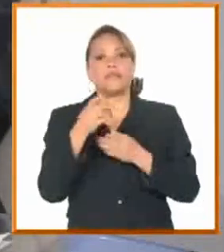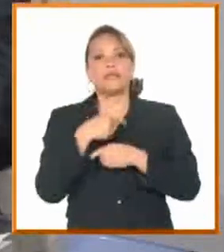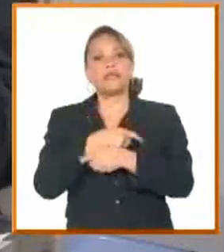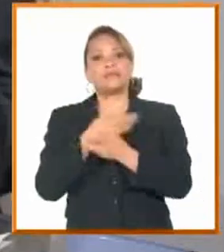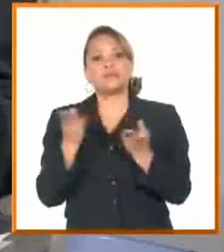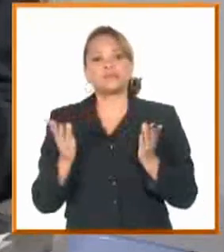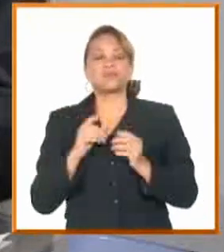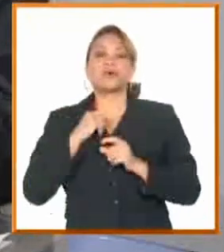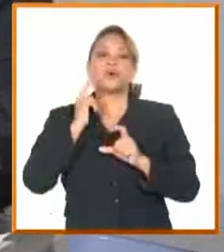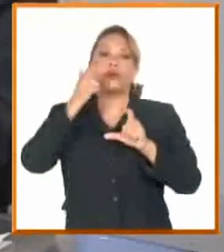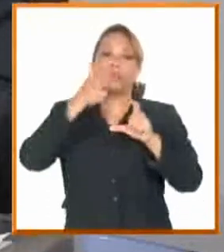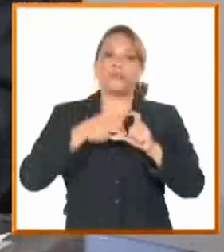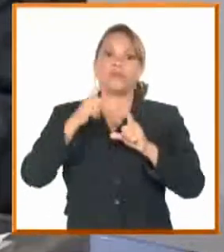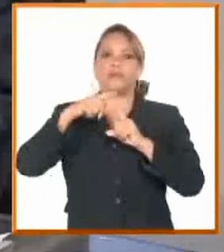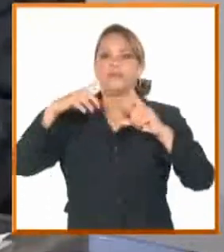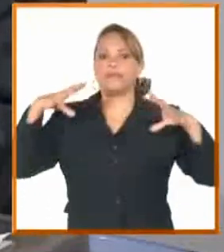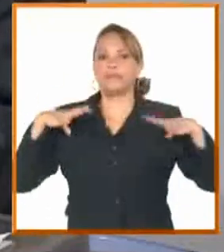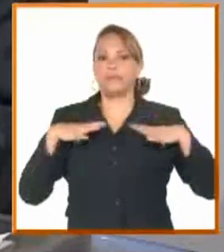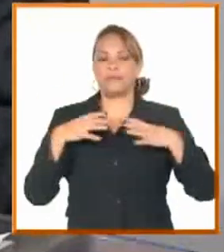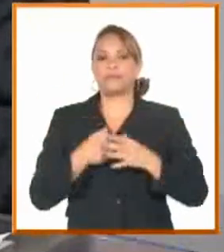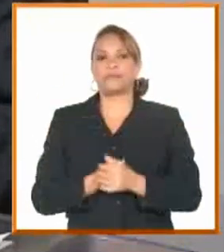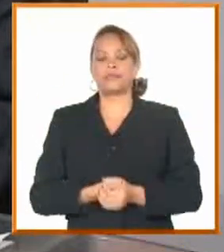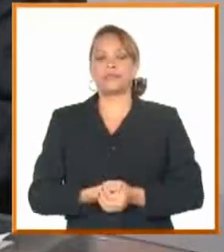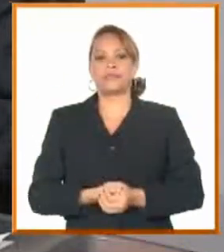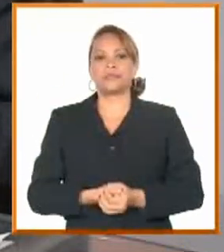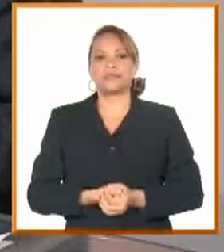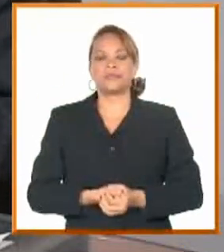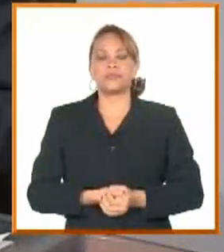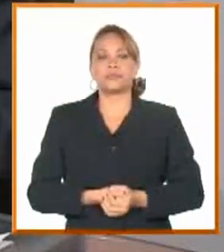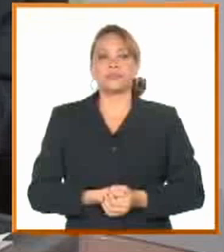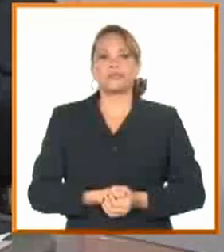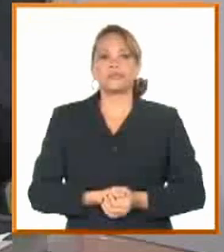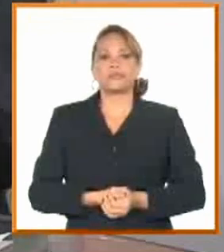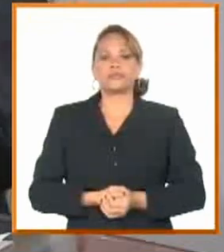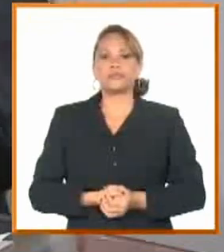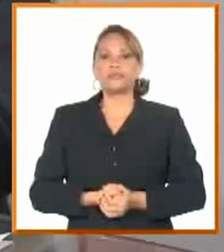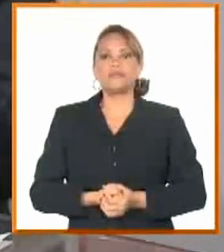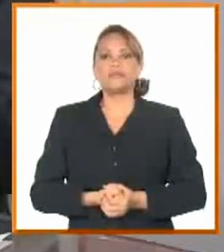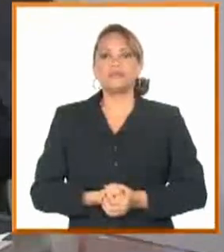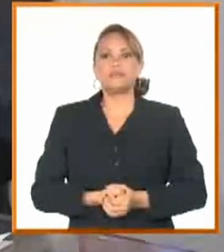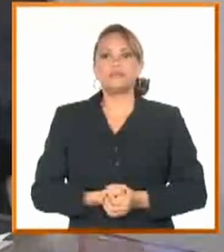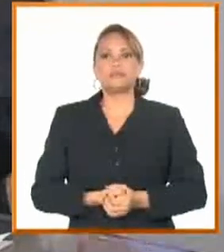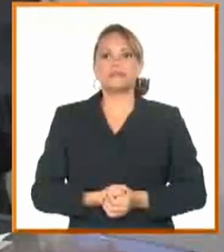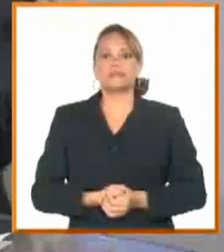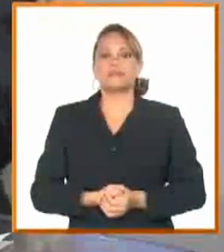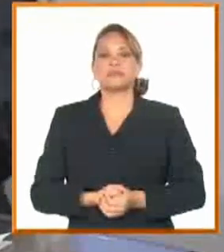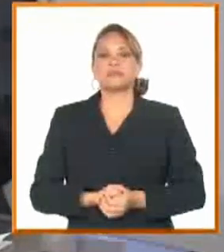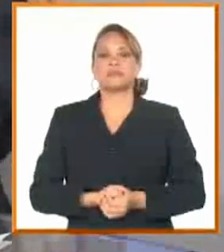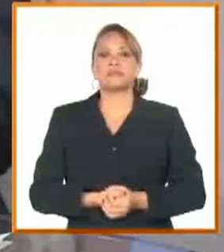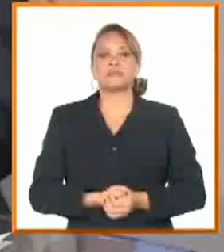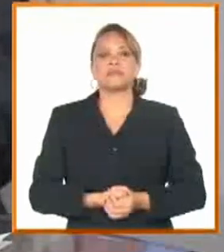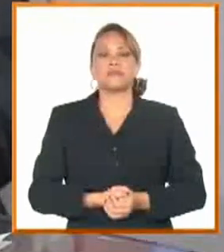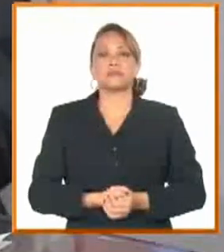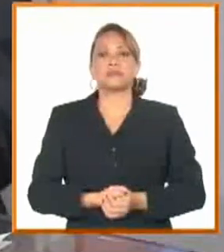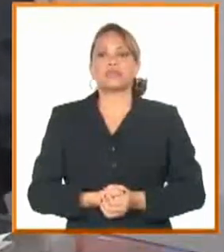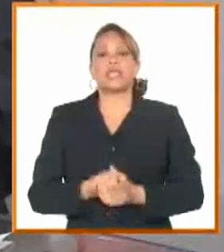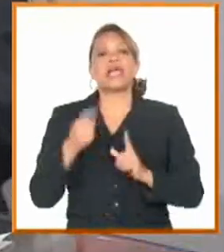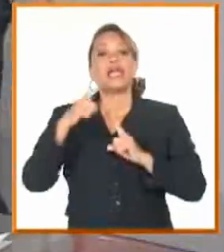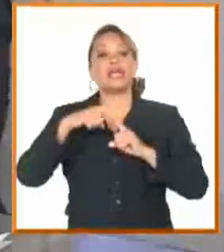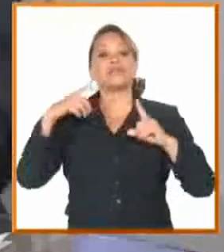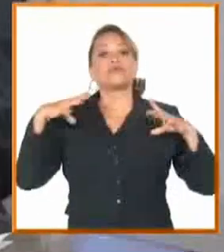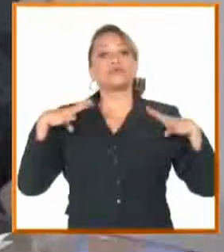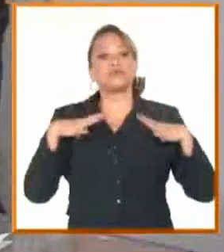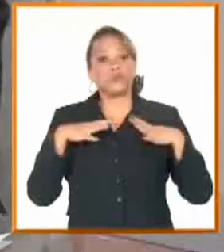2 años, pero muy lentamente. Una de las razones por las cuales no hemos podido recuperarnos más rápido, precisamente es porque el turismo no ha